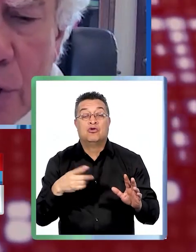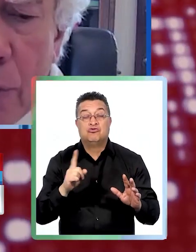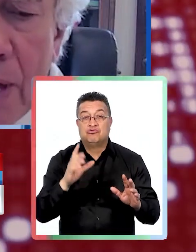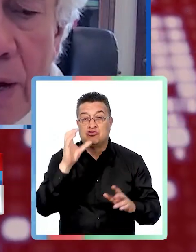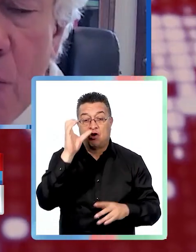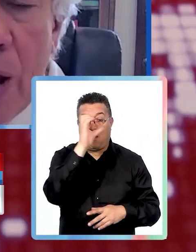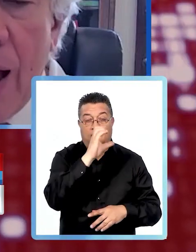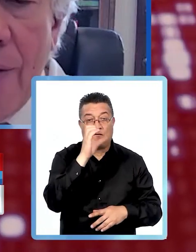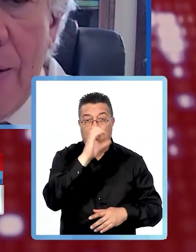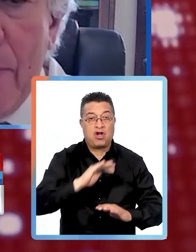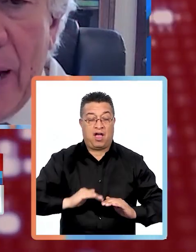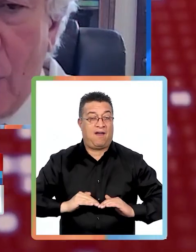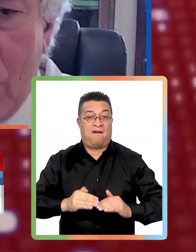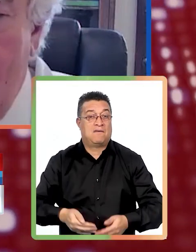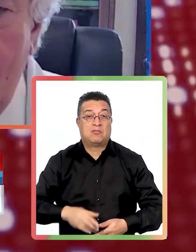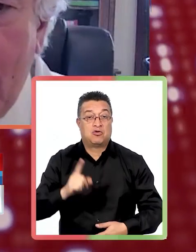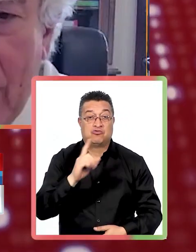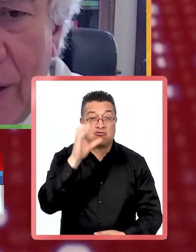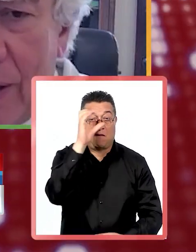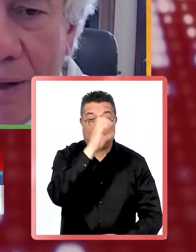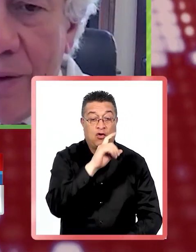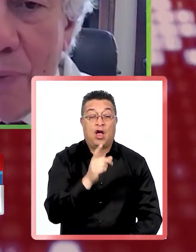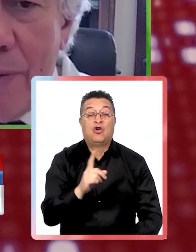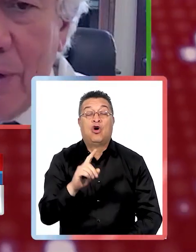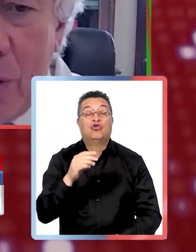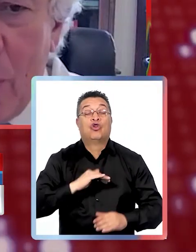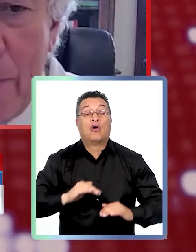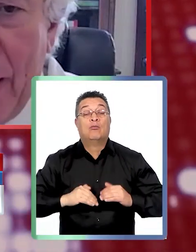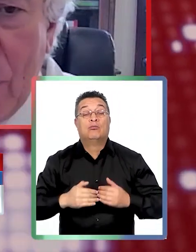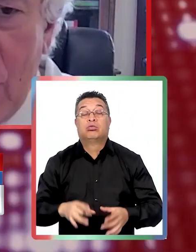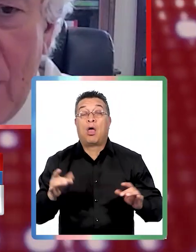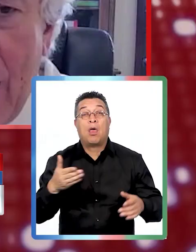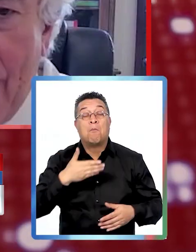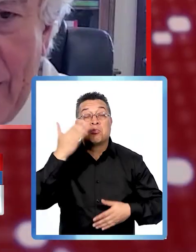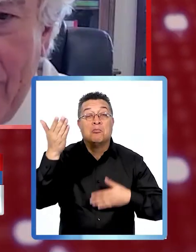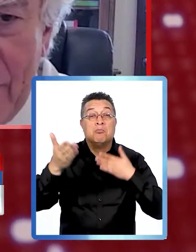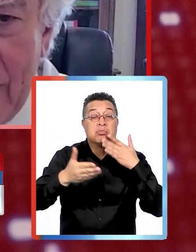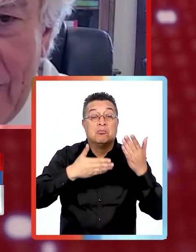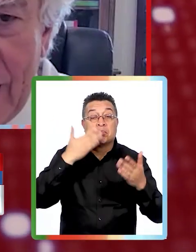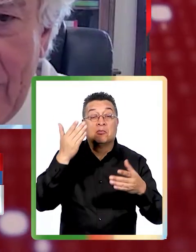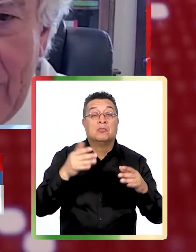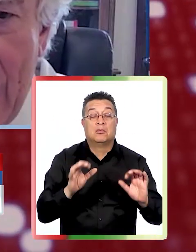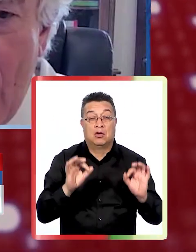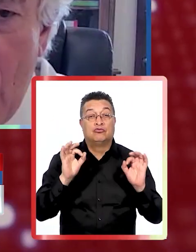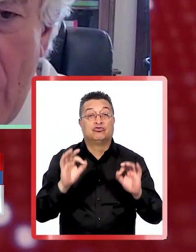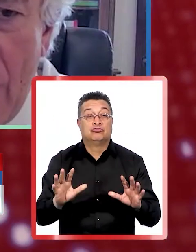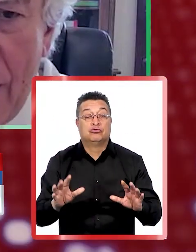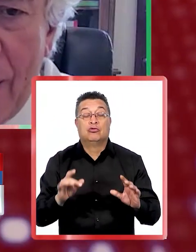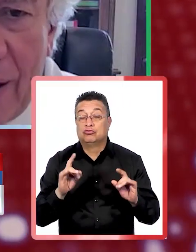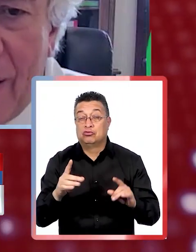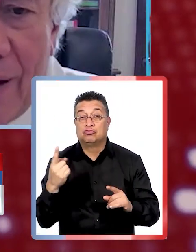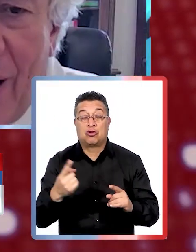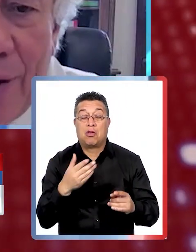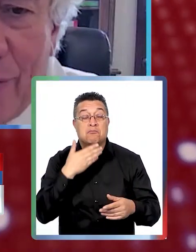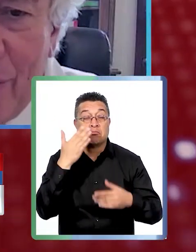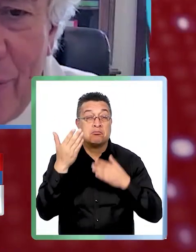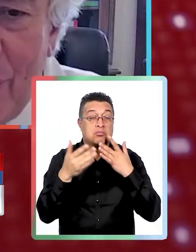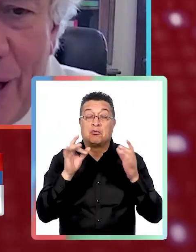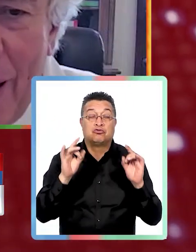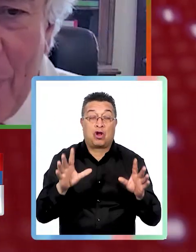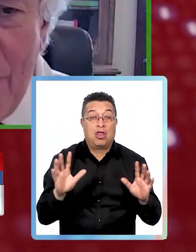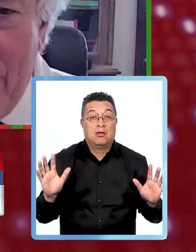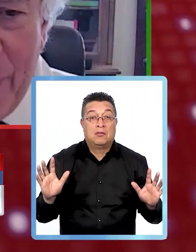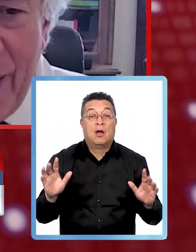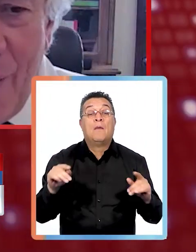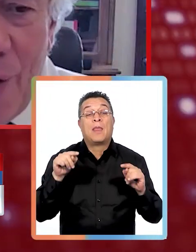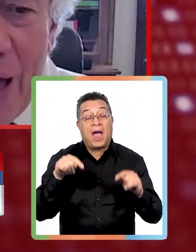la generación mía ni buscaba el embarazo. Yo creo que simplemente los embarazos llegaban. Lo daban por sentado, ¿cierto? Claro, uno lo